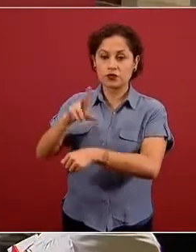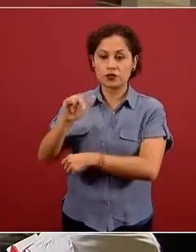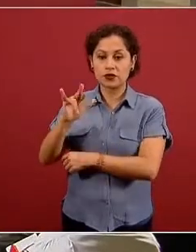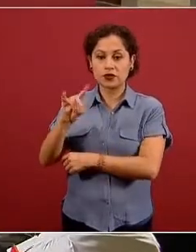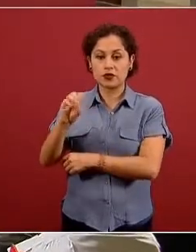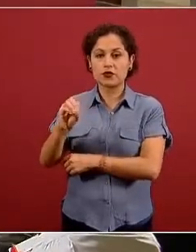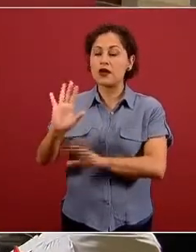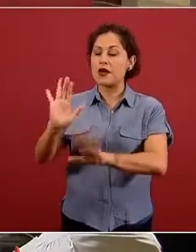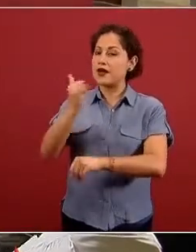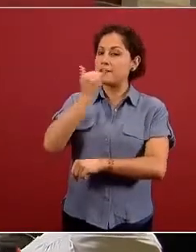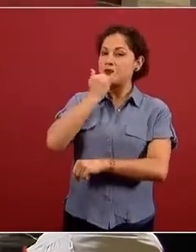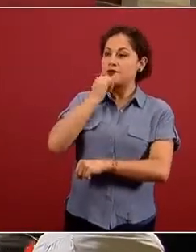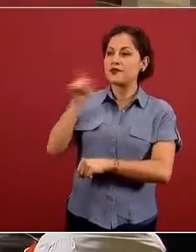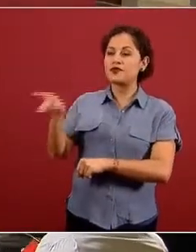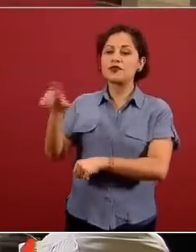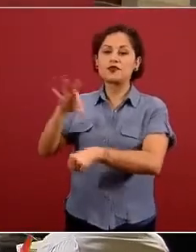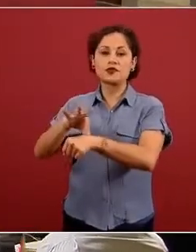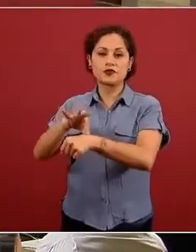Doctora Alexia.